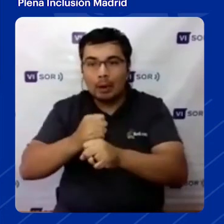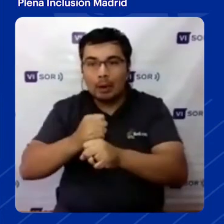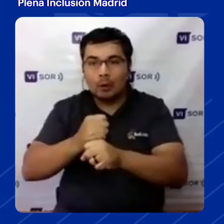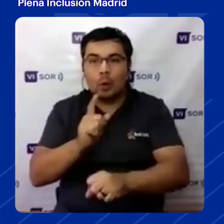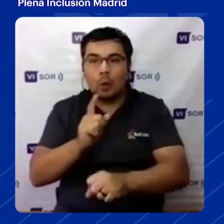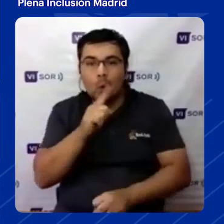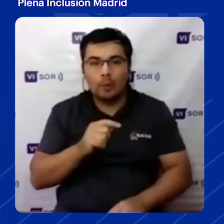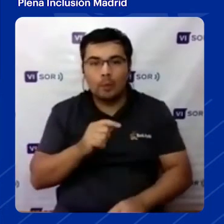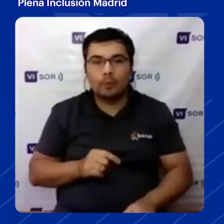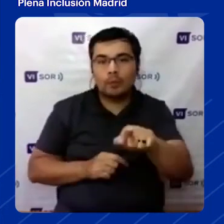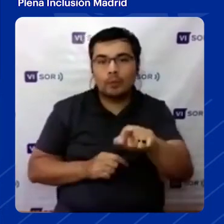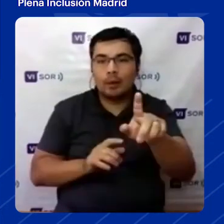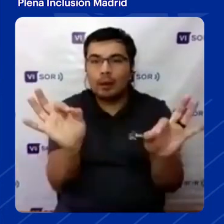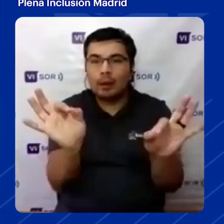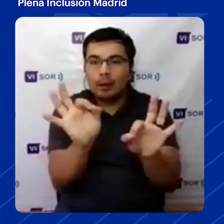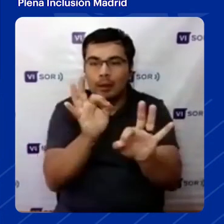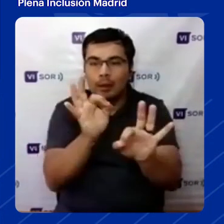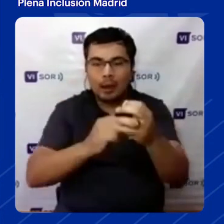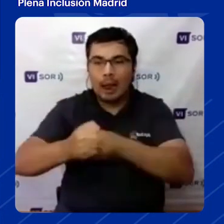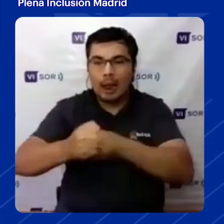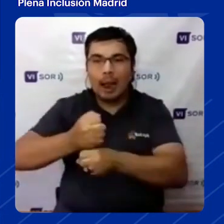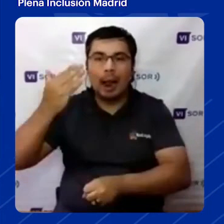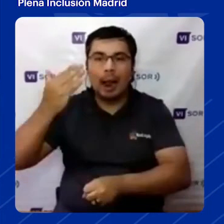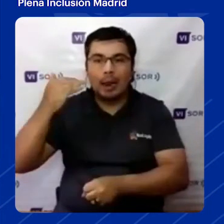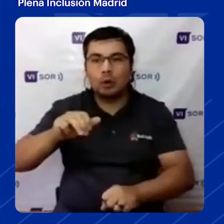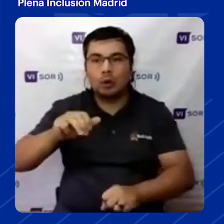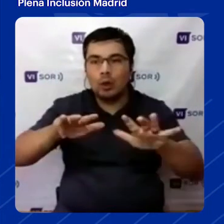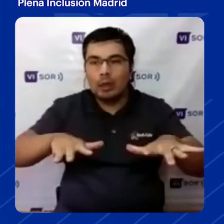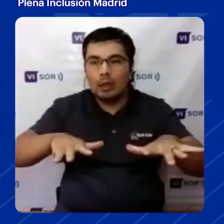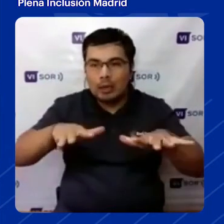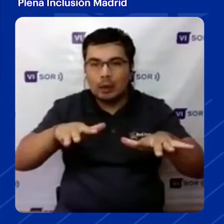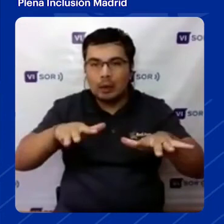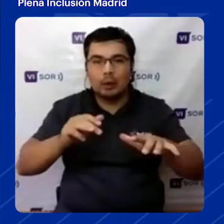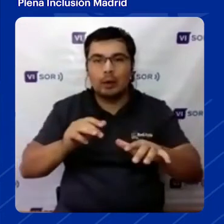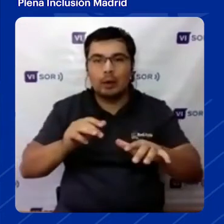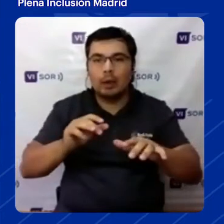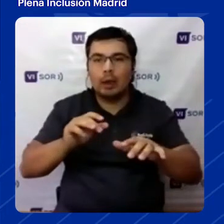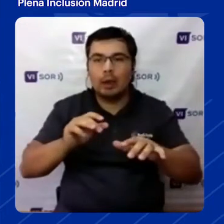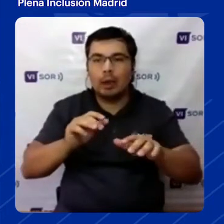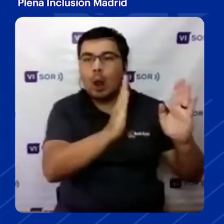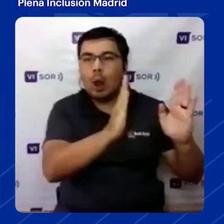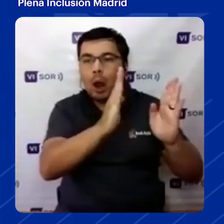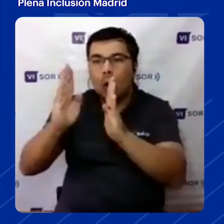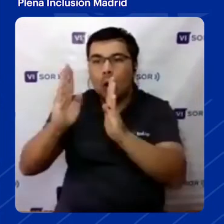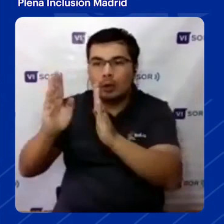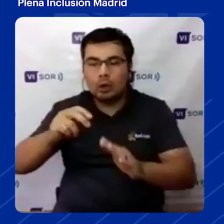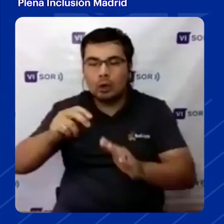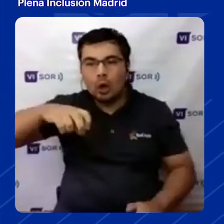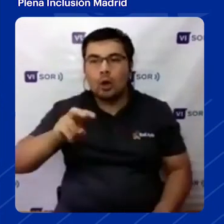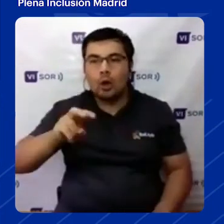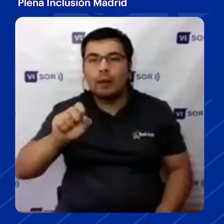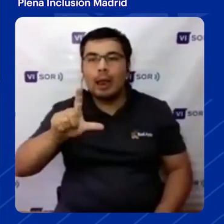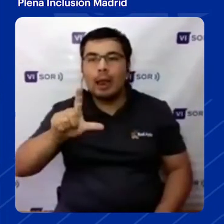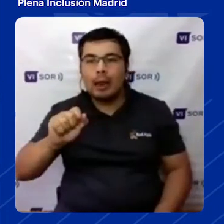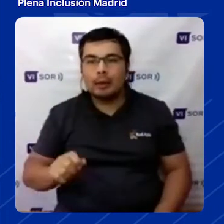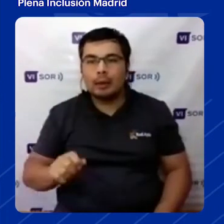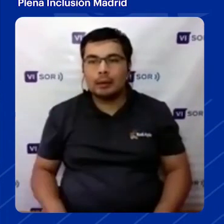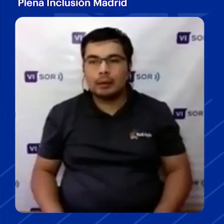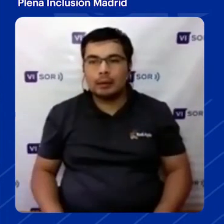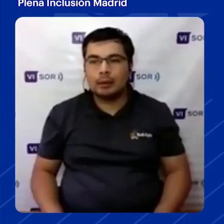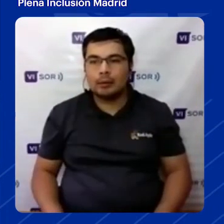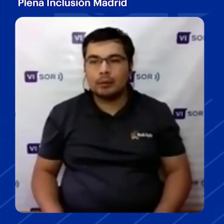siglo XIX en una colección de novelas que estaba enmarcada bajo el título Episodios Nacionales. Bueno, pues fíjense, pues